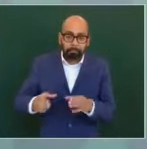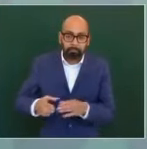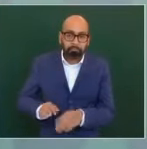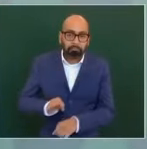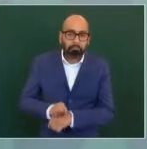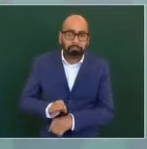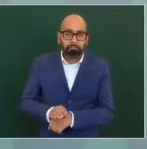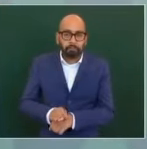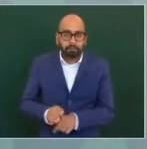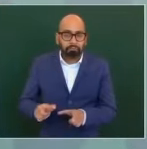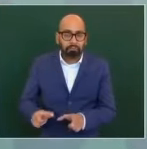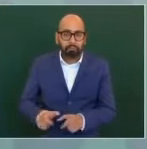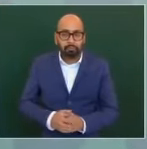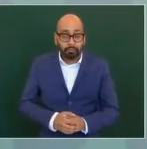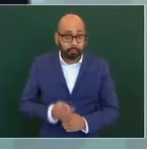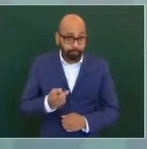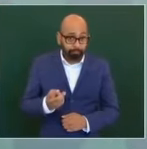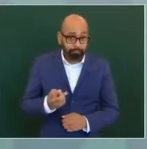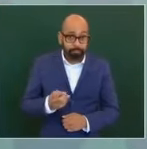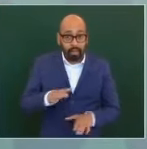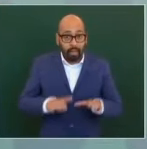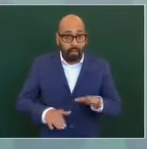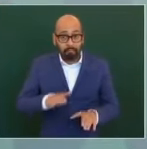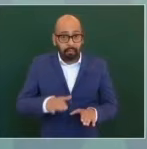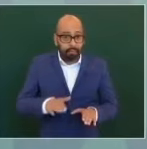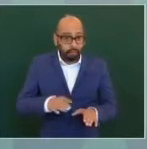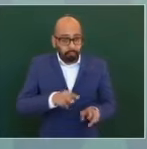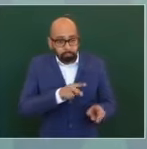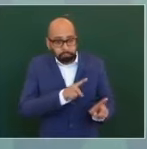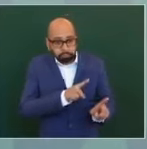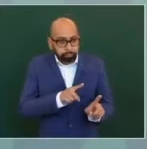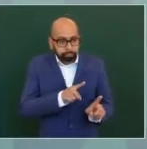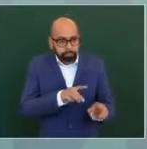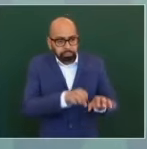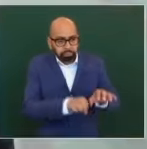existía. Se perseguía a unos y se protegía a otros.